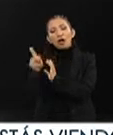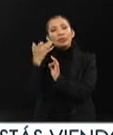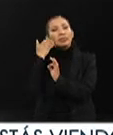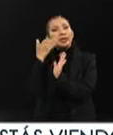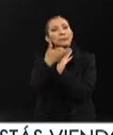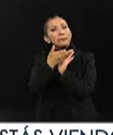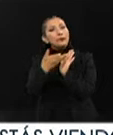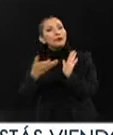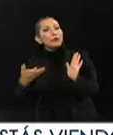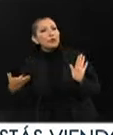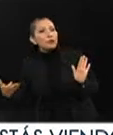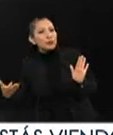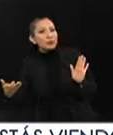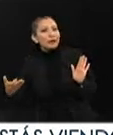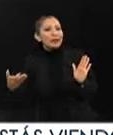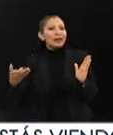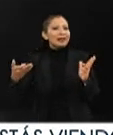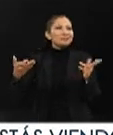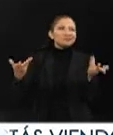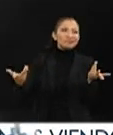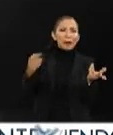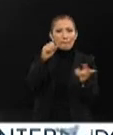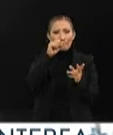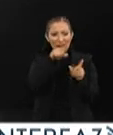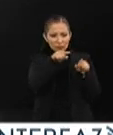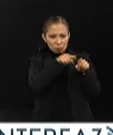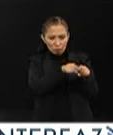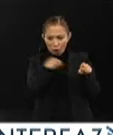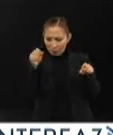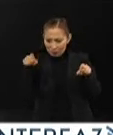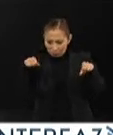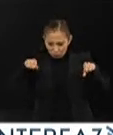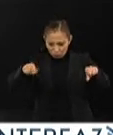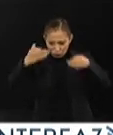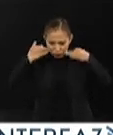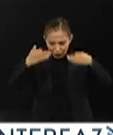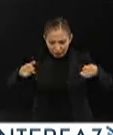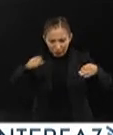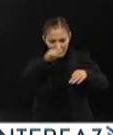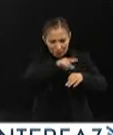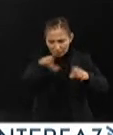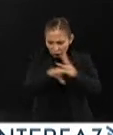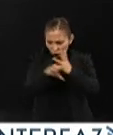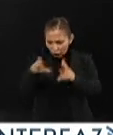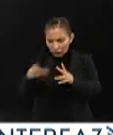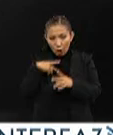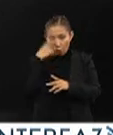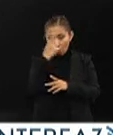tiempo. Es decir, lo mismo en el mismo tiempo, en uno de sus muchos